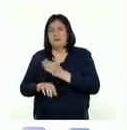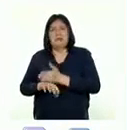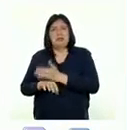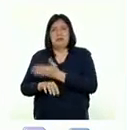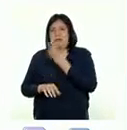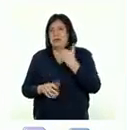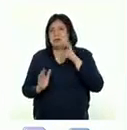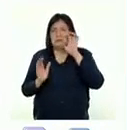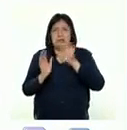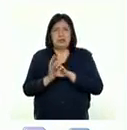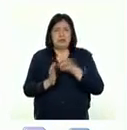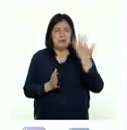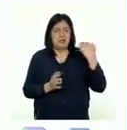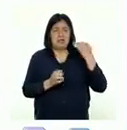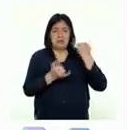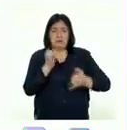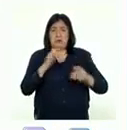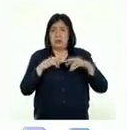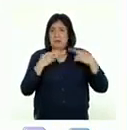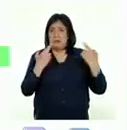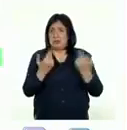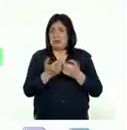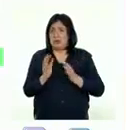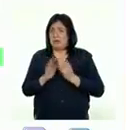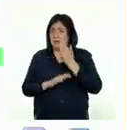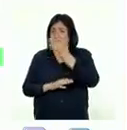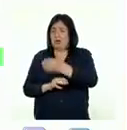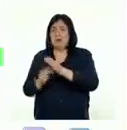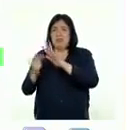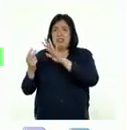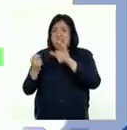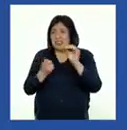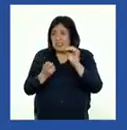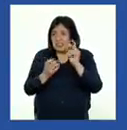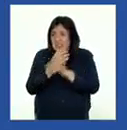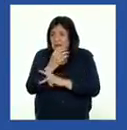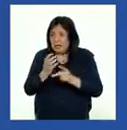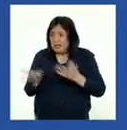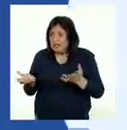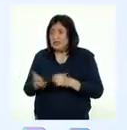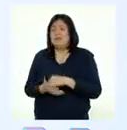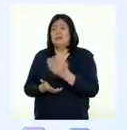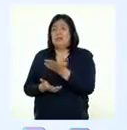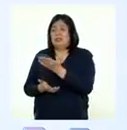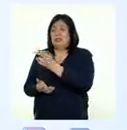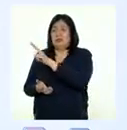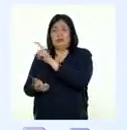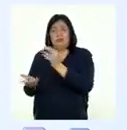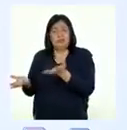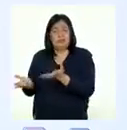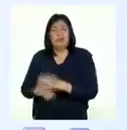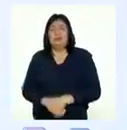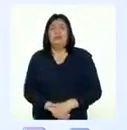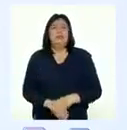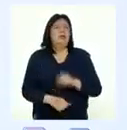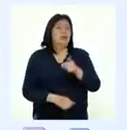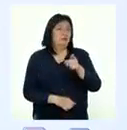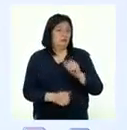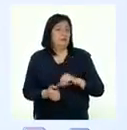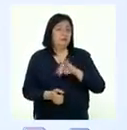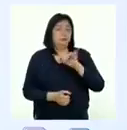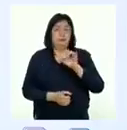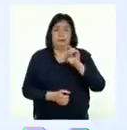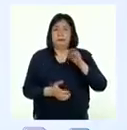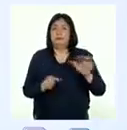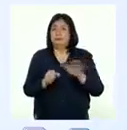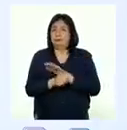situación. Por ejemplo, en la última cumbre del clima solo asistieron 70 de los 200 países invitados. Muy bien. Joseph